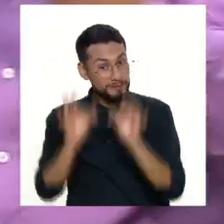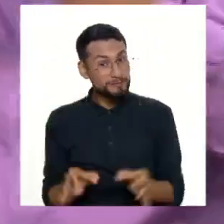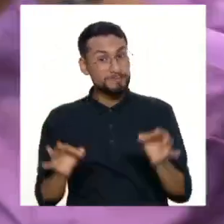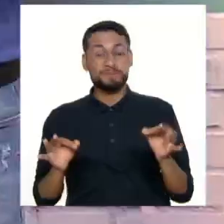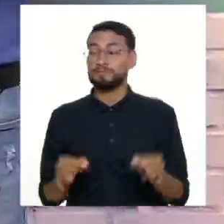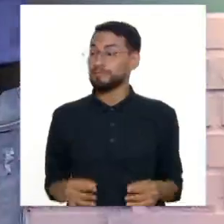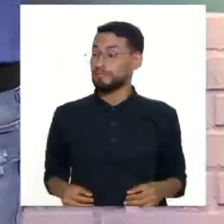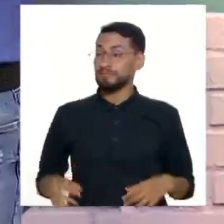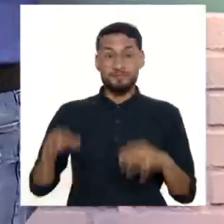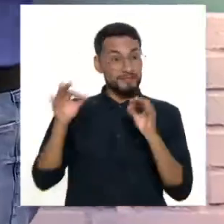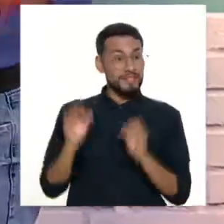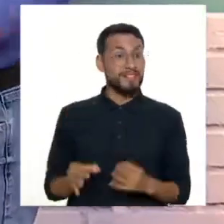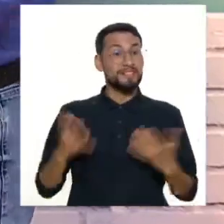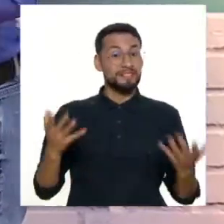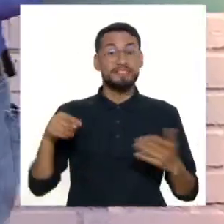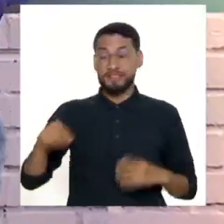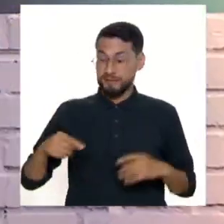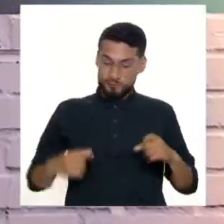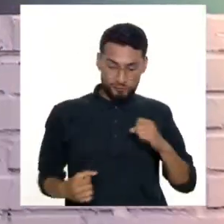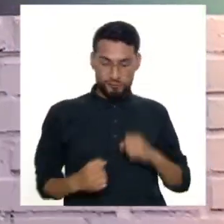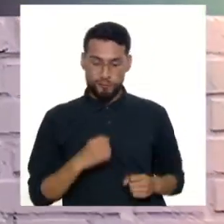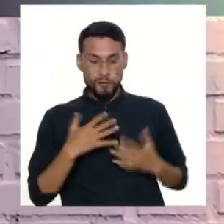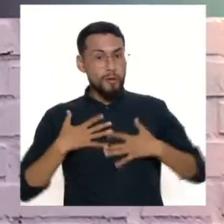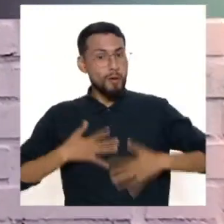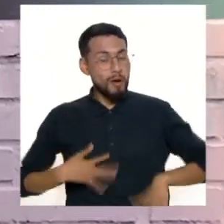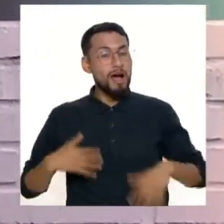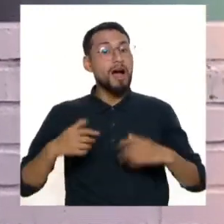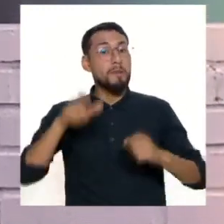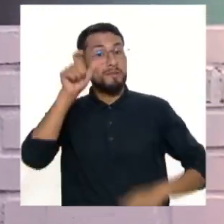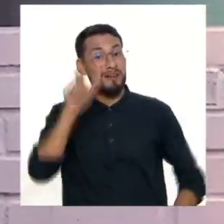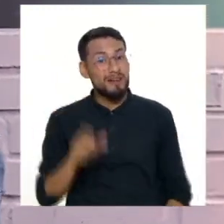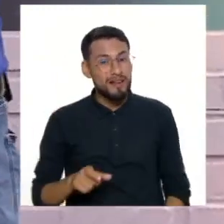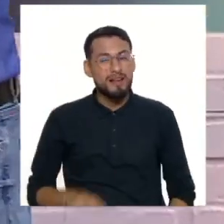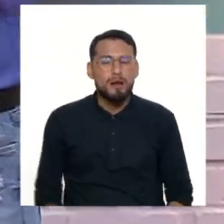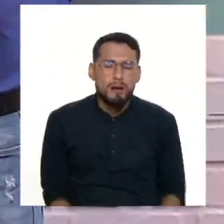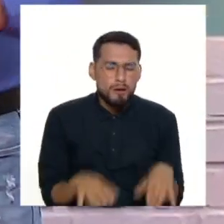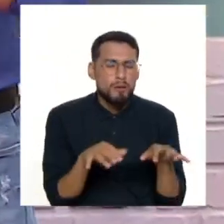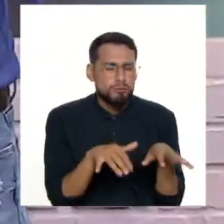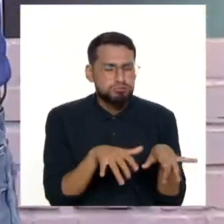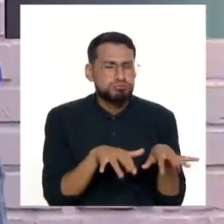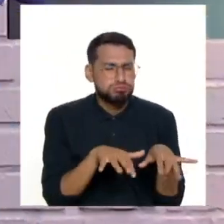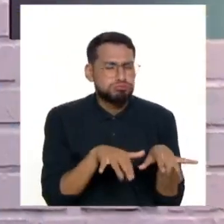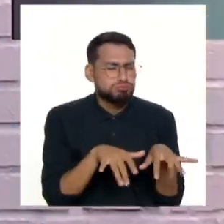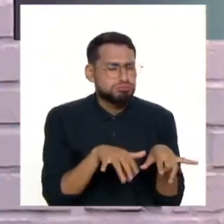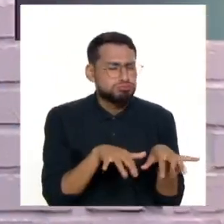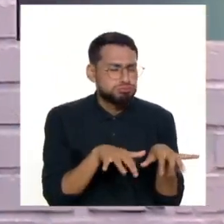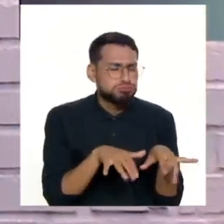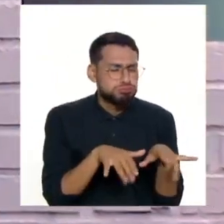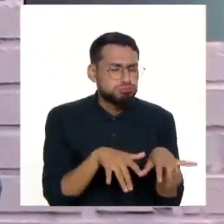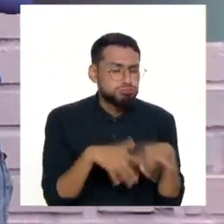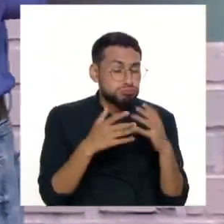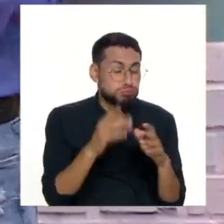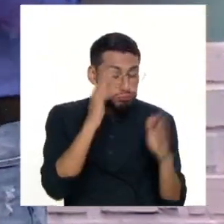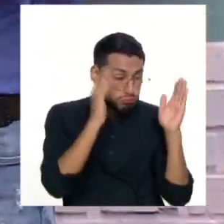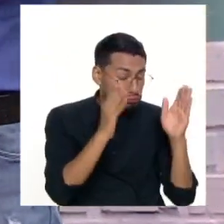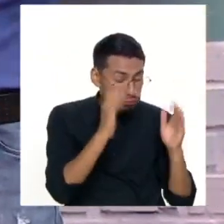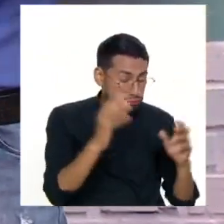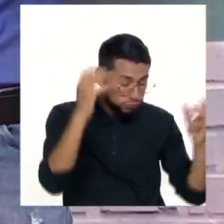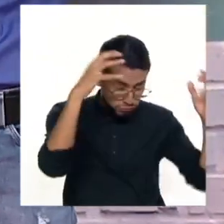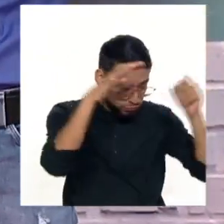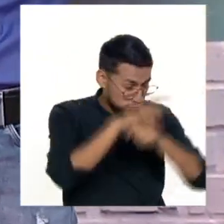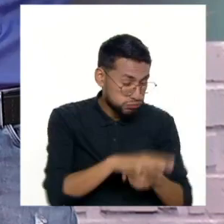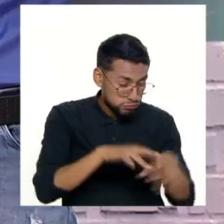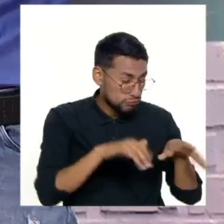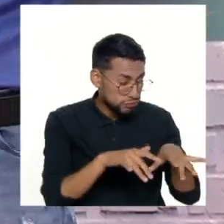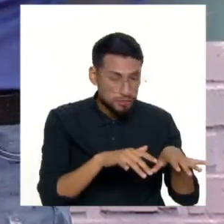definitivamente, estas rutinas, a una persona que está metida, que sentada, escribiendo, con la tensión del trabajo, y